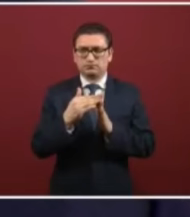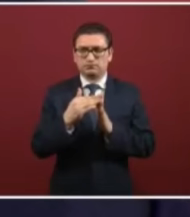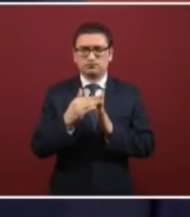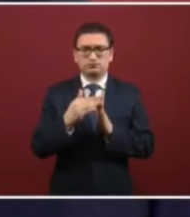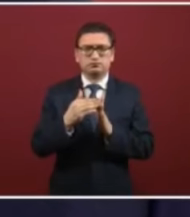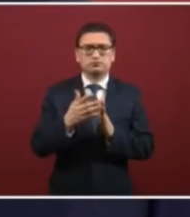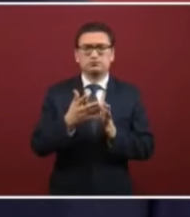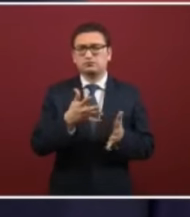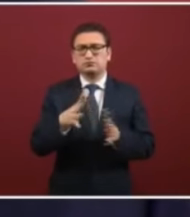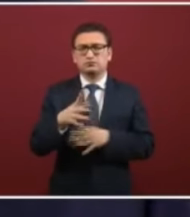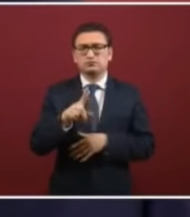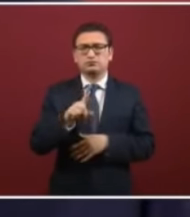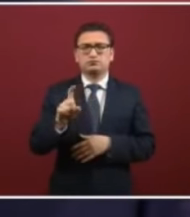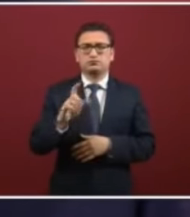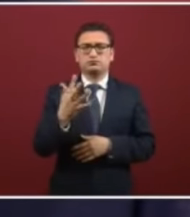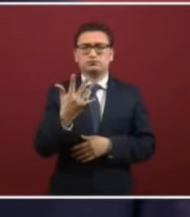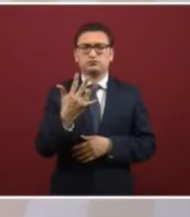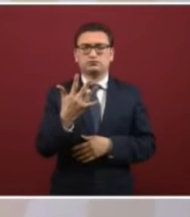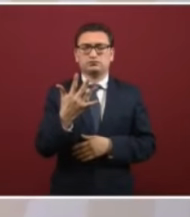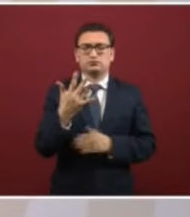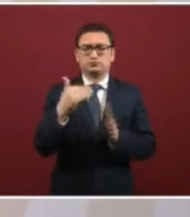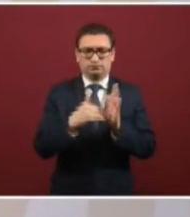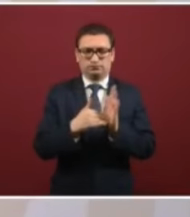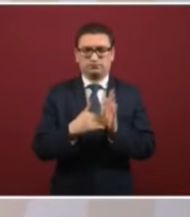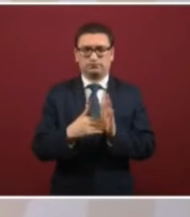llevamos 150,000.